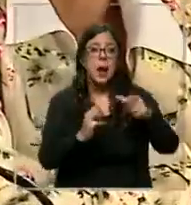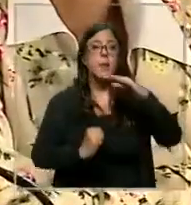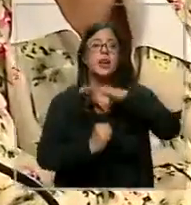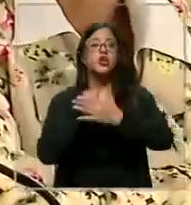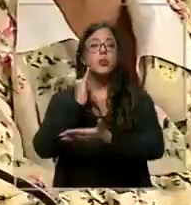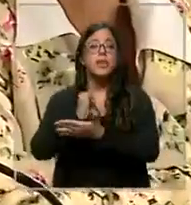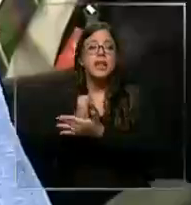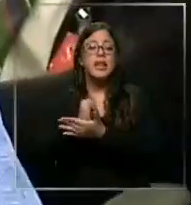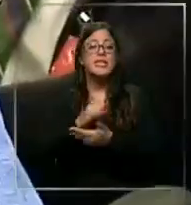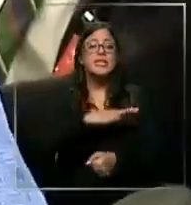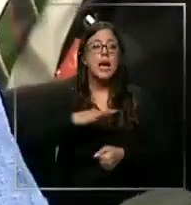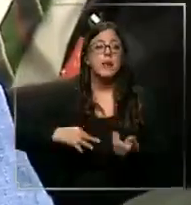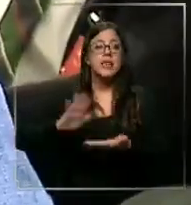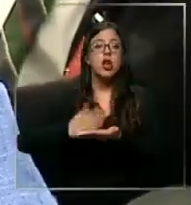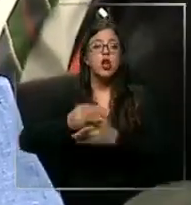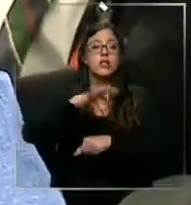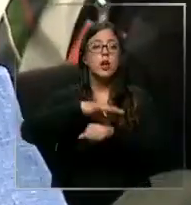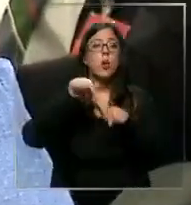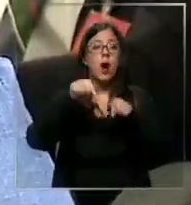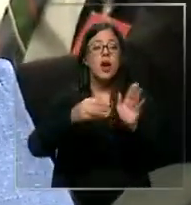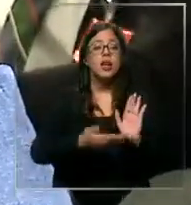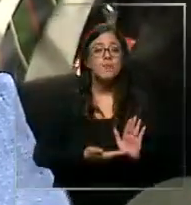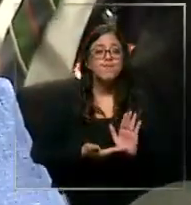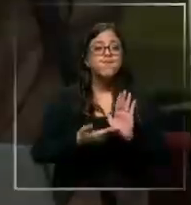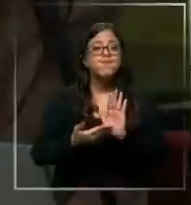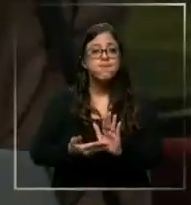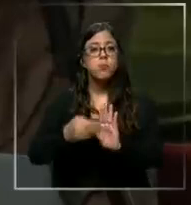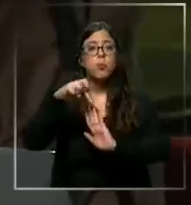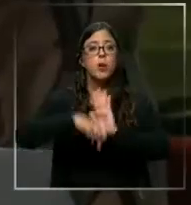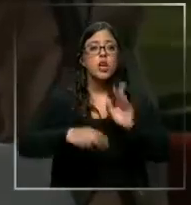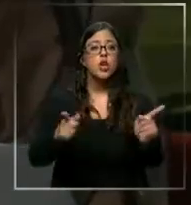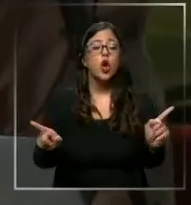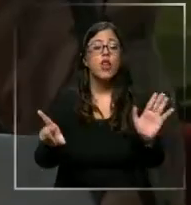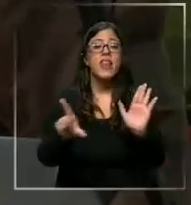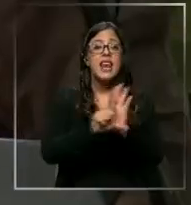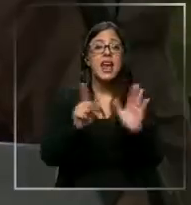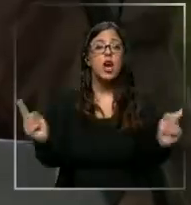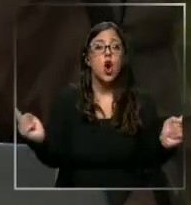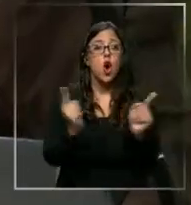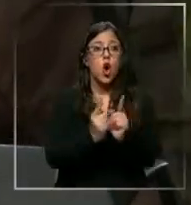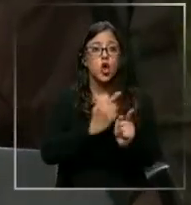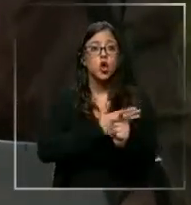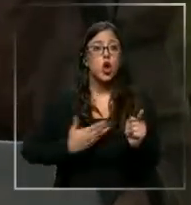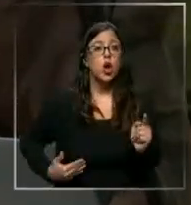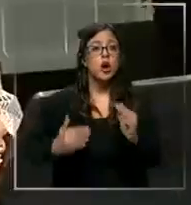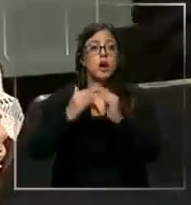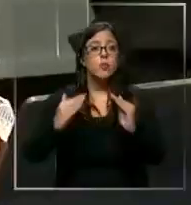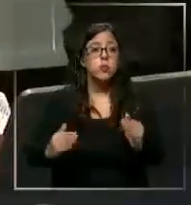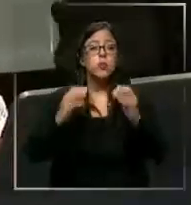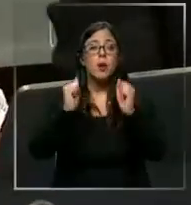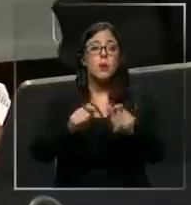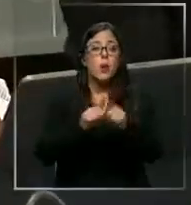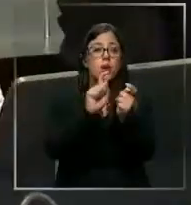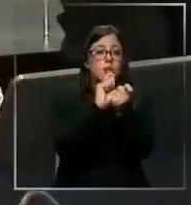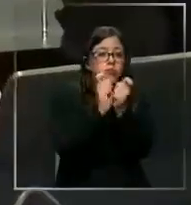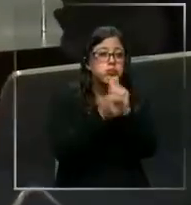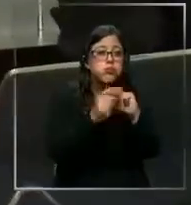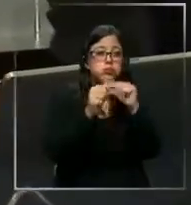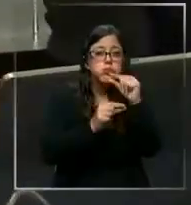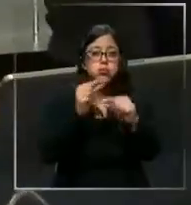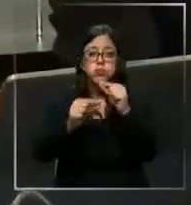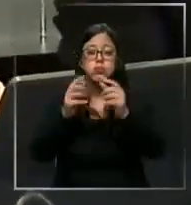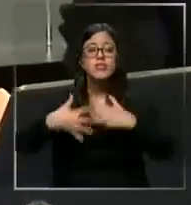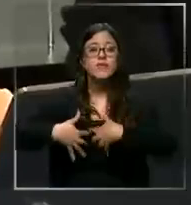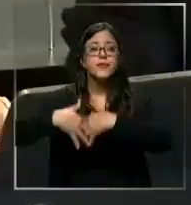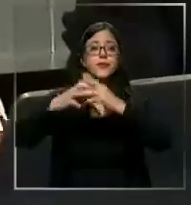el gobierno presentó un proyecto de ley corto para que las aseguradoras cumplan con el fallo de la suprema de manera gradual a la vez que se